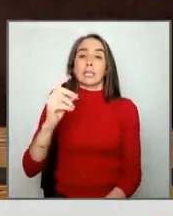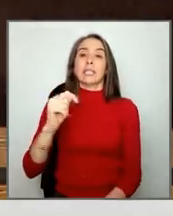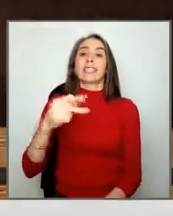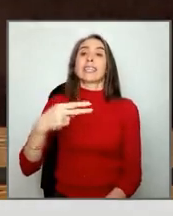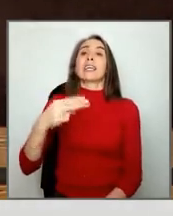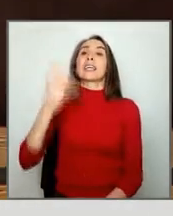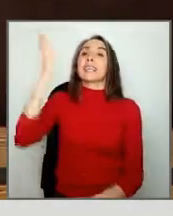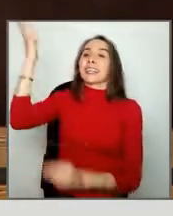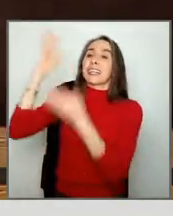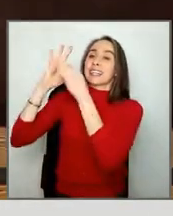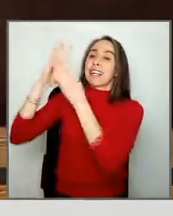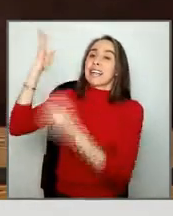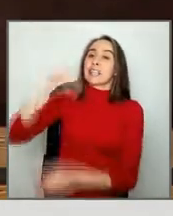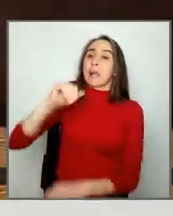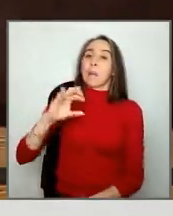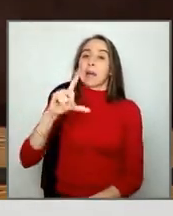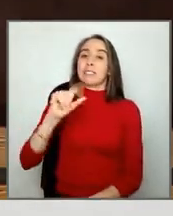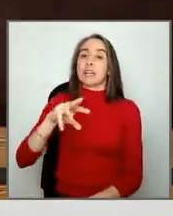gracias